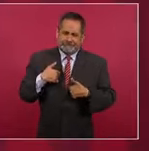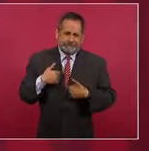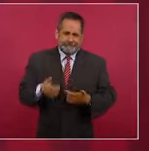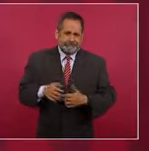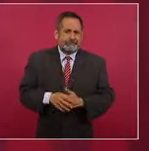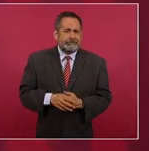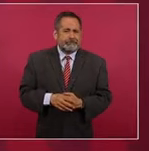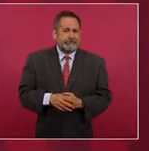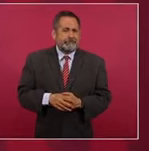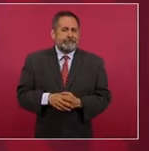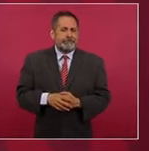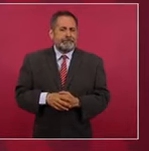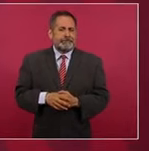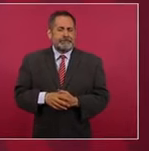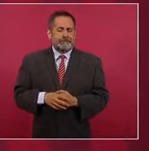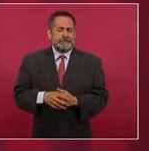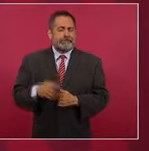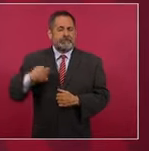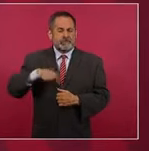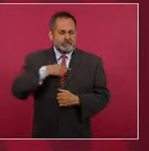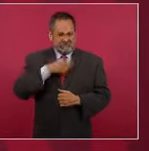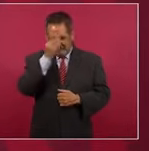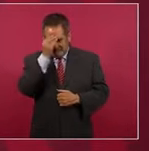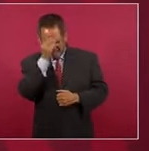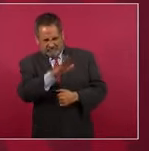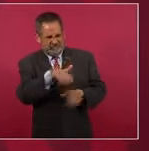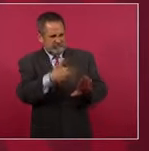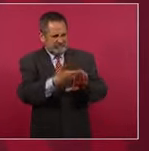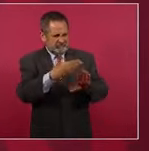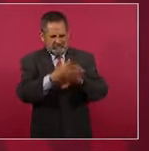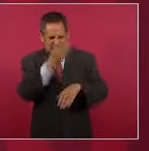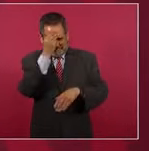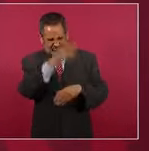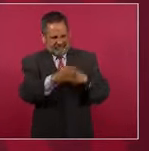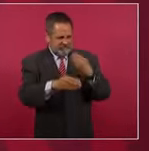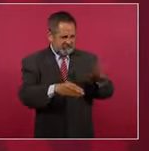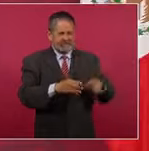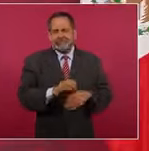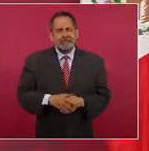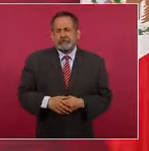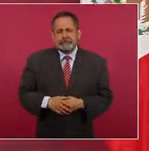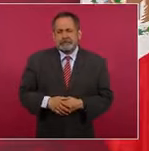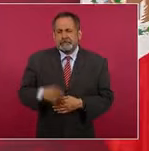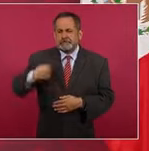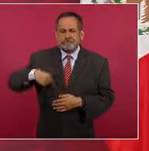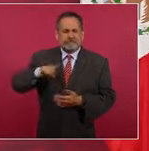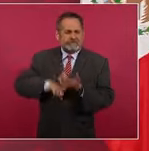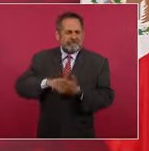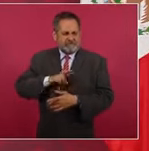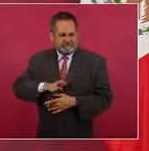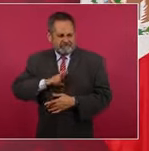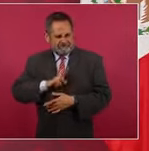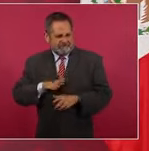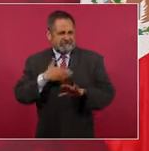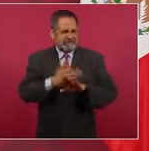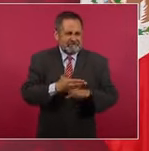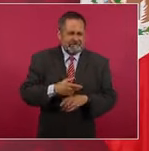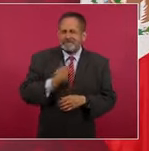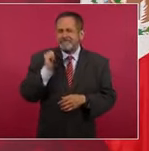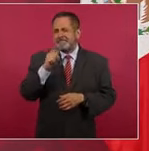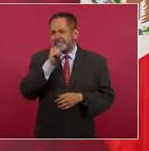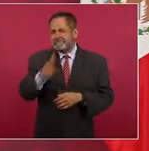que no le hacemos mal a nadie, no tenemos malas entrañas,